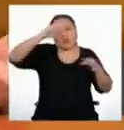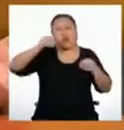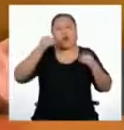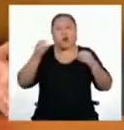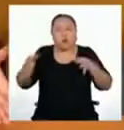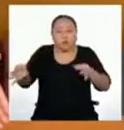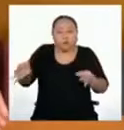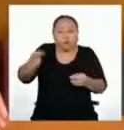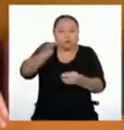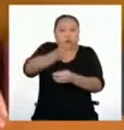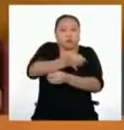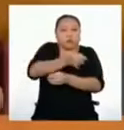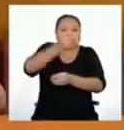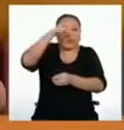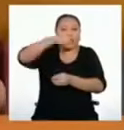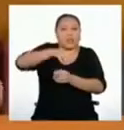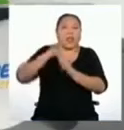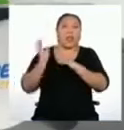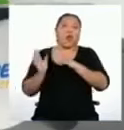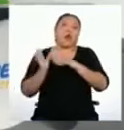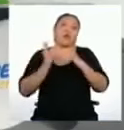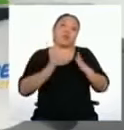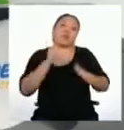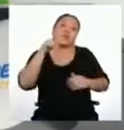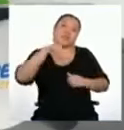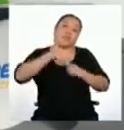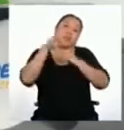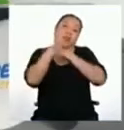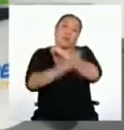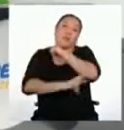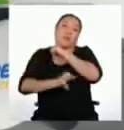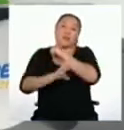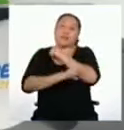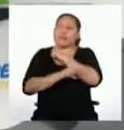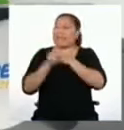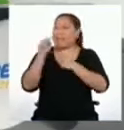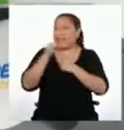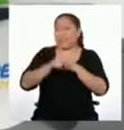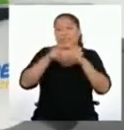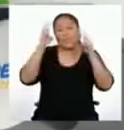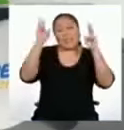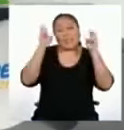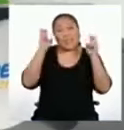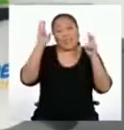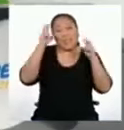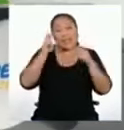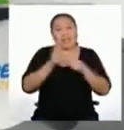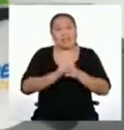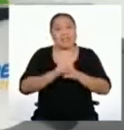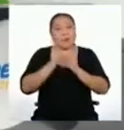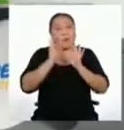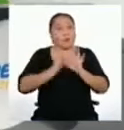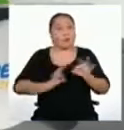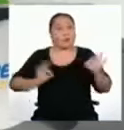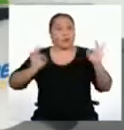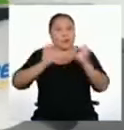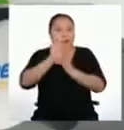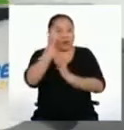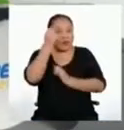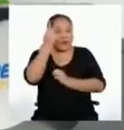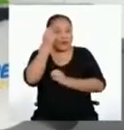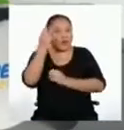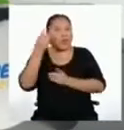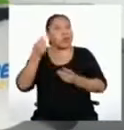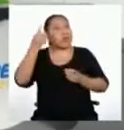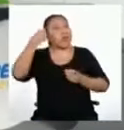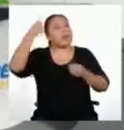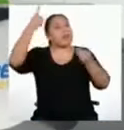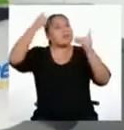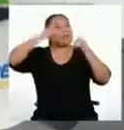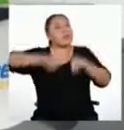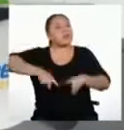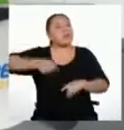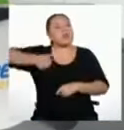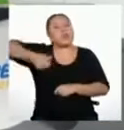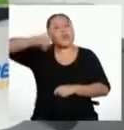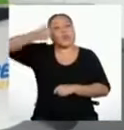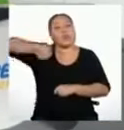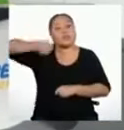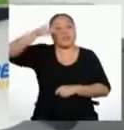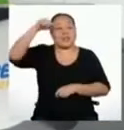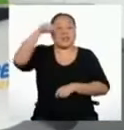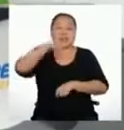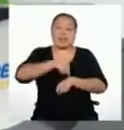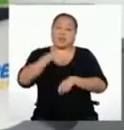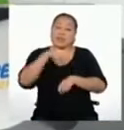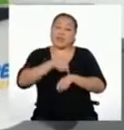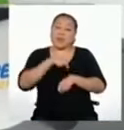la organización de nuestro país. Esta lección será muy útil para que podamos entender mejor las decisiones que toman nuestras autoridades en